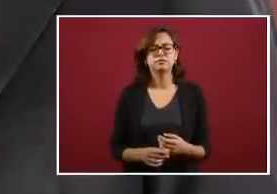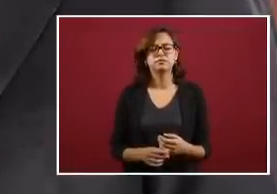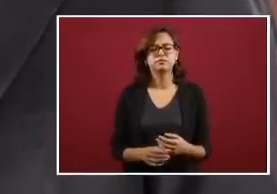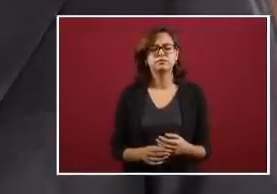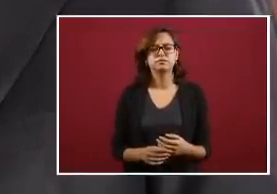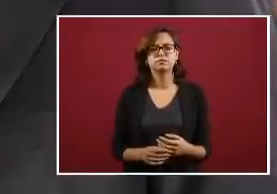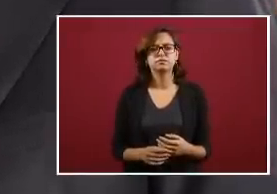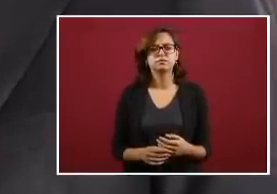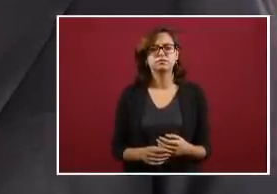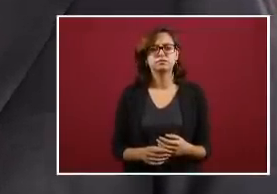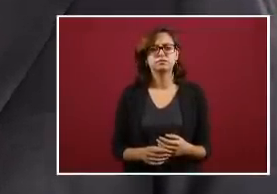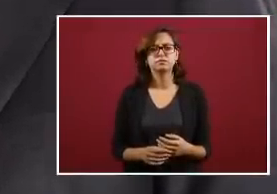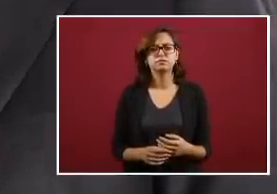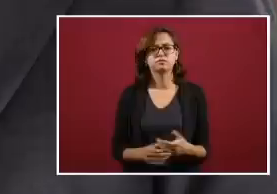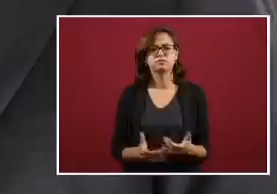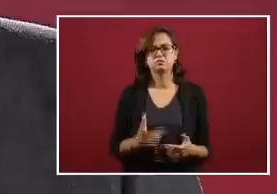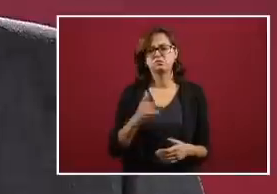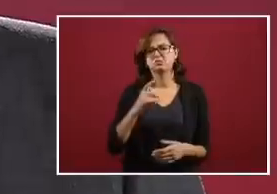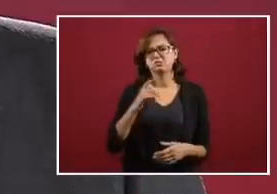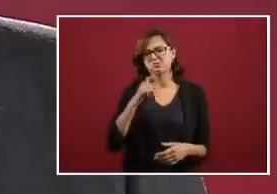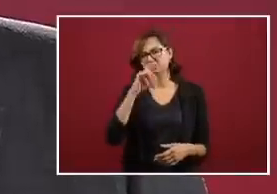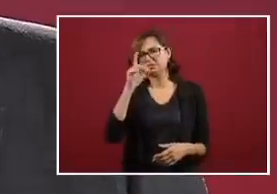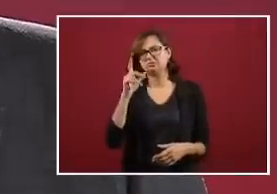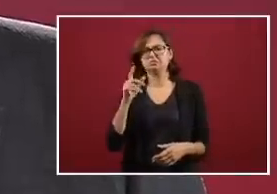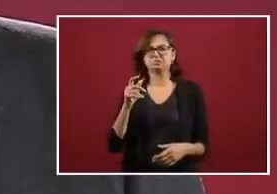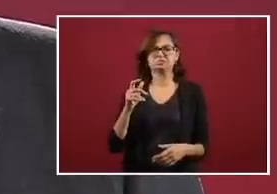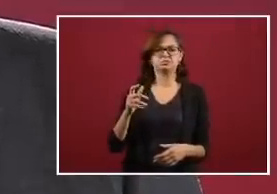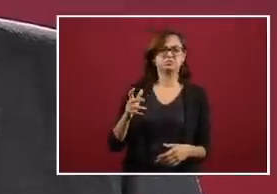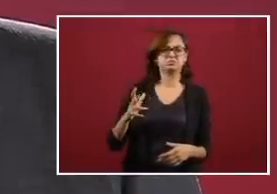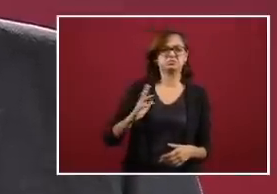sin prepotencia,